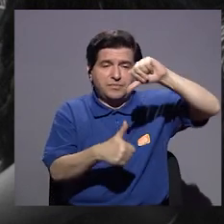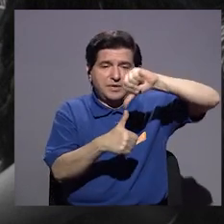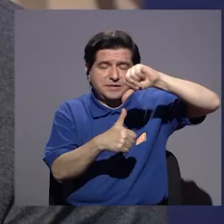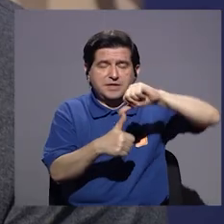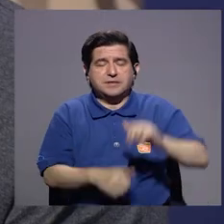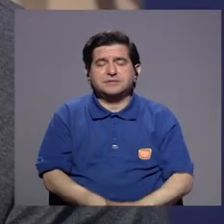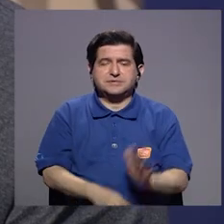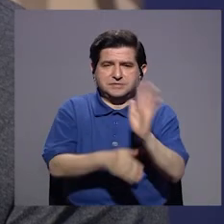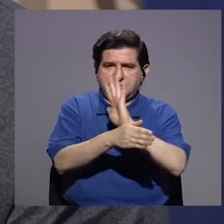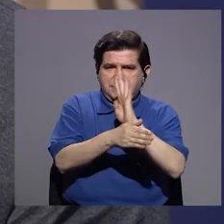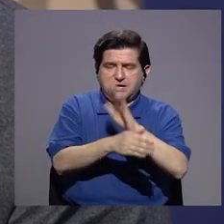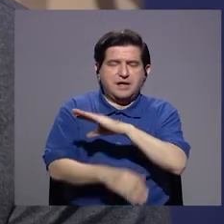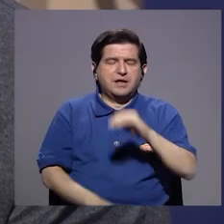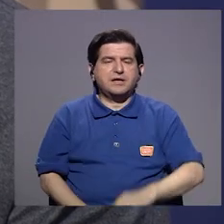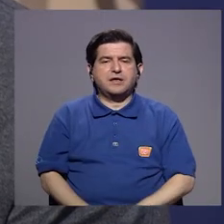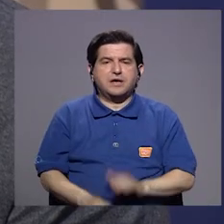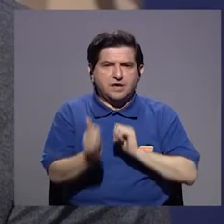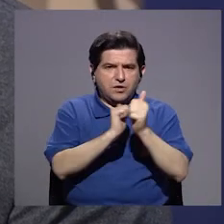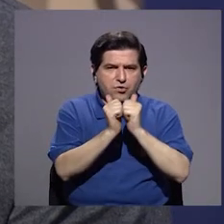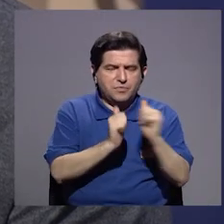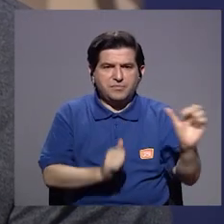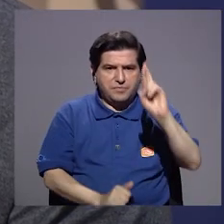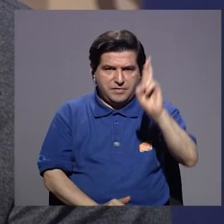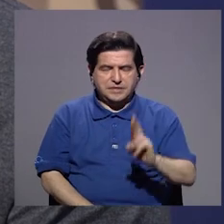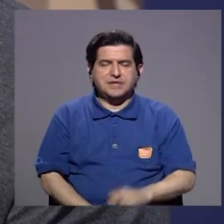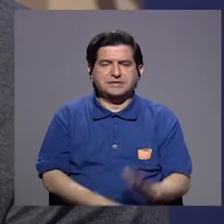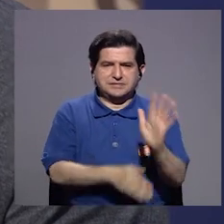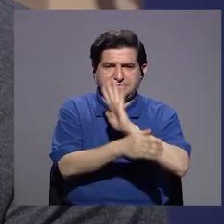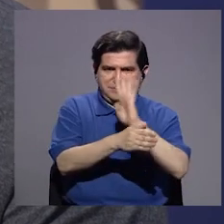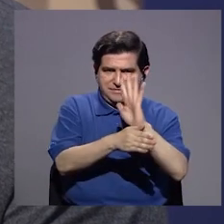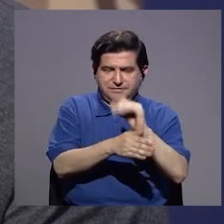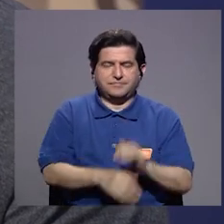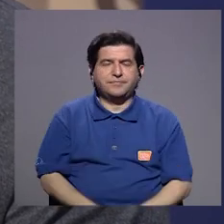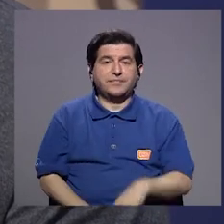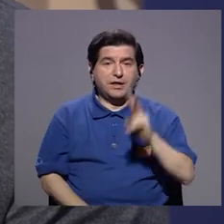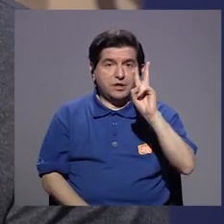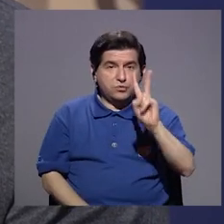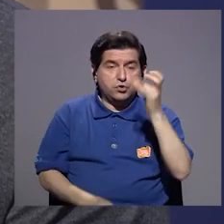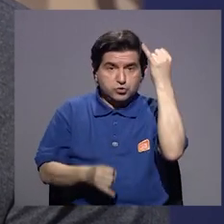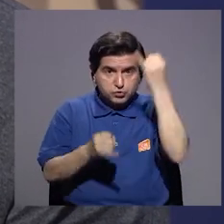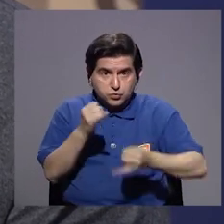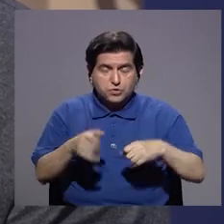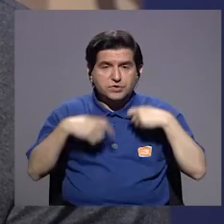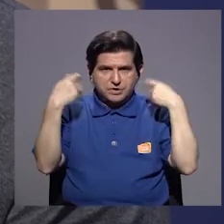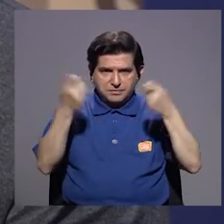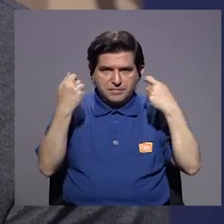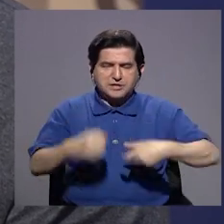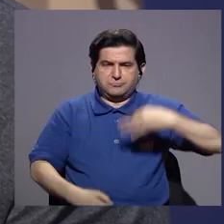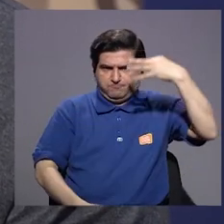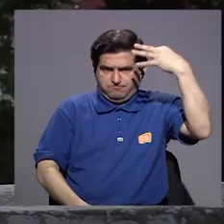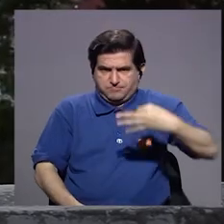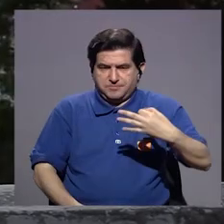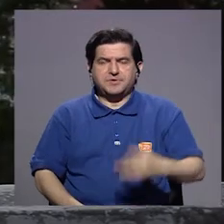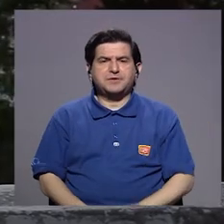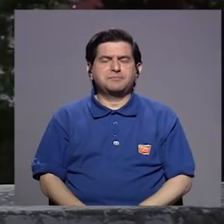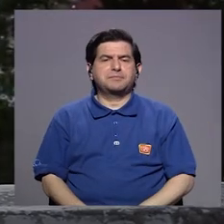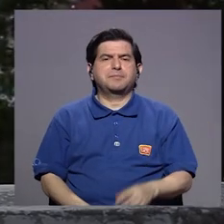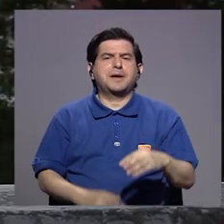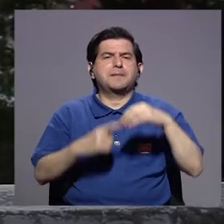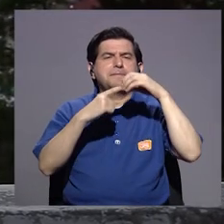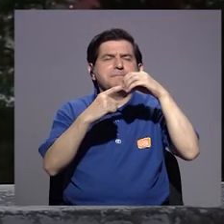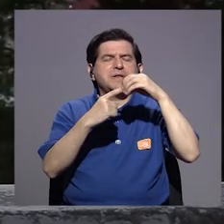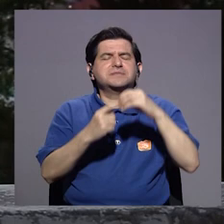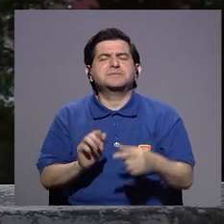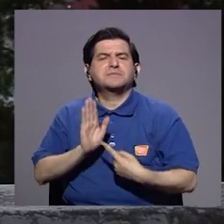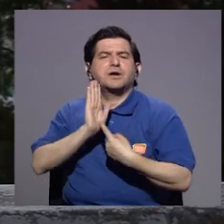de largometraje y la competencia costarricense exclusiva de largometraje. Estas dos últimas porque el festival ha ido consolidándose como la